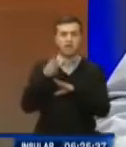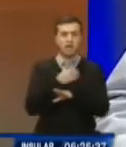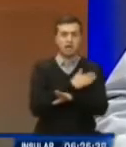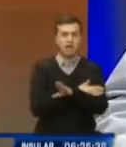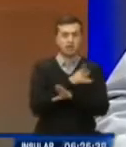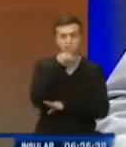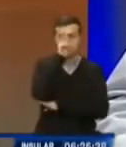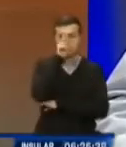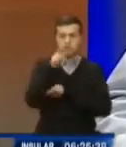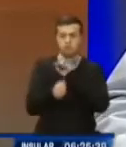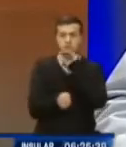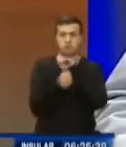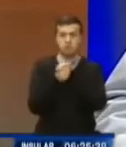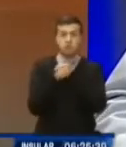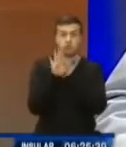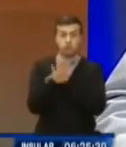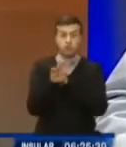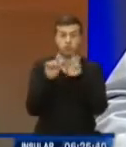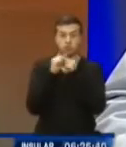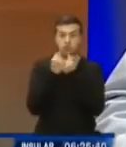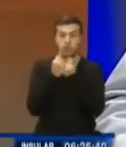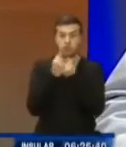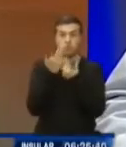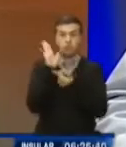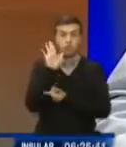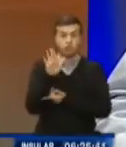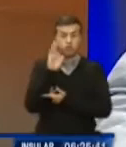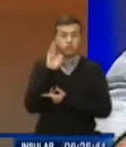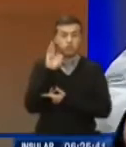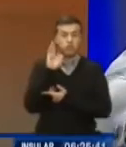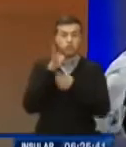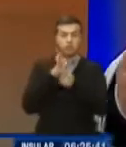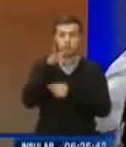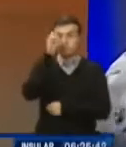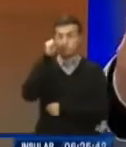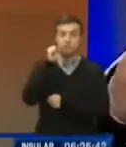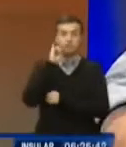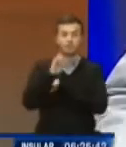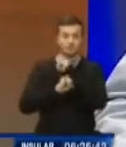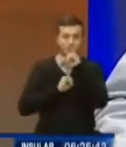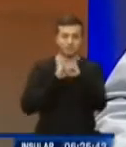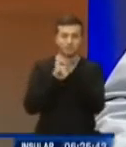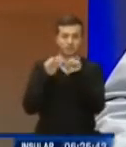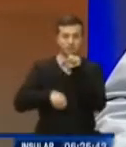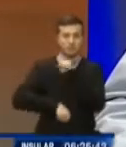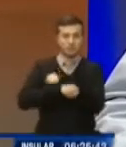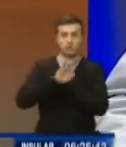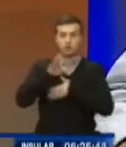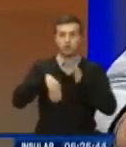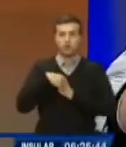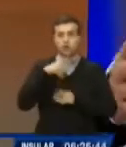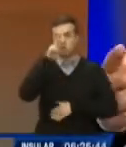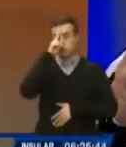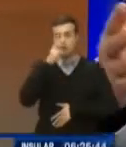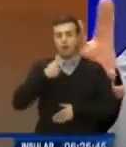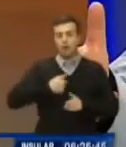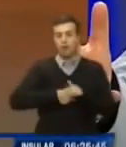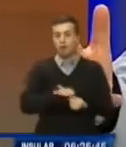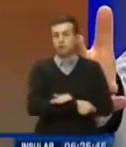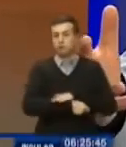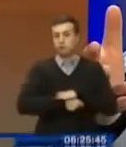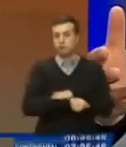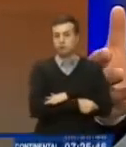dentro de la federación internacional del fútbol asociado donde prácticamente todo se compraba todo se vendía la fifa